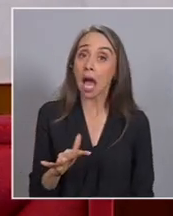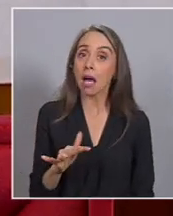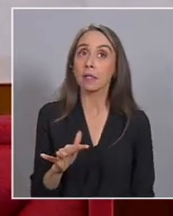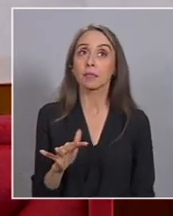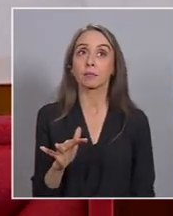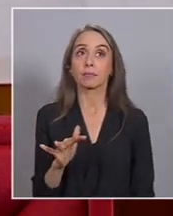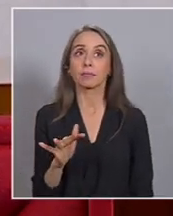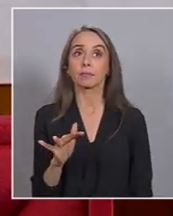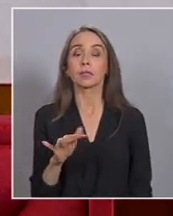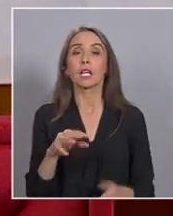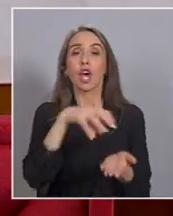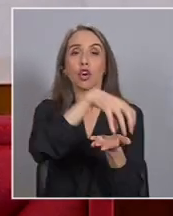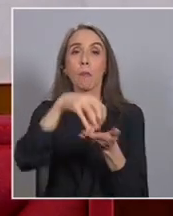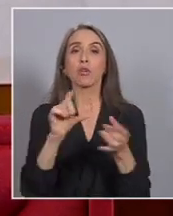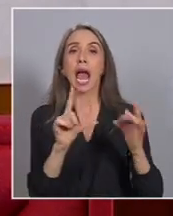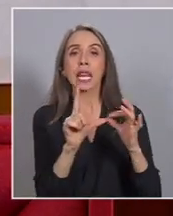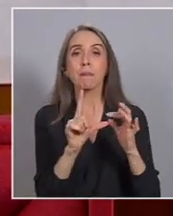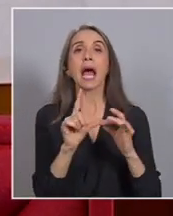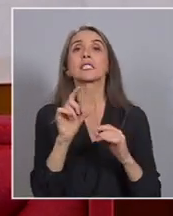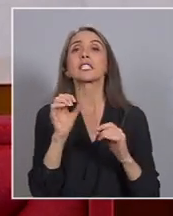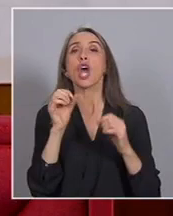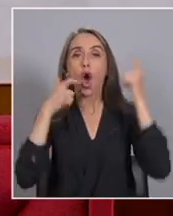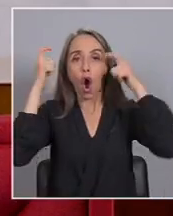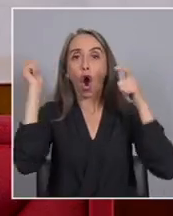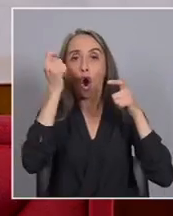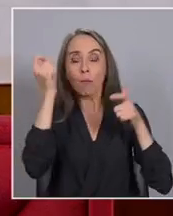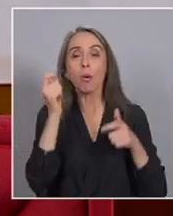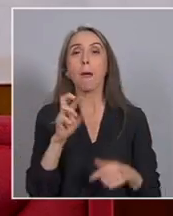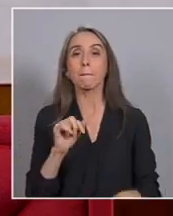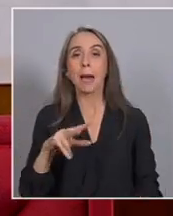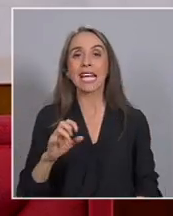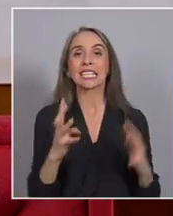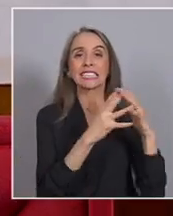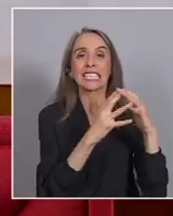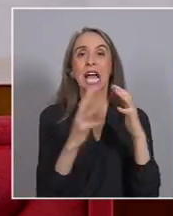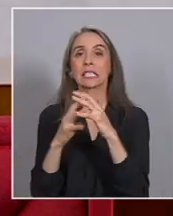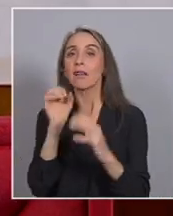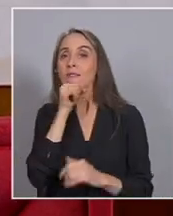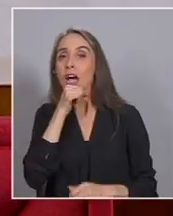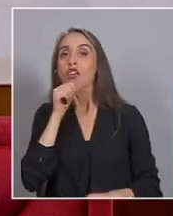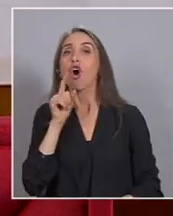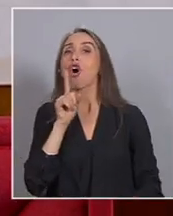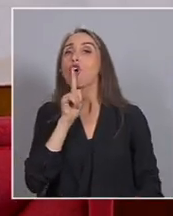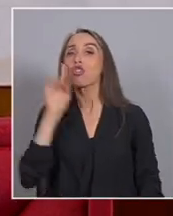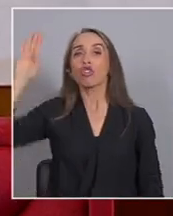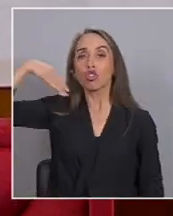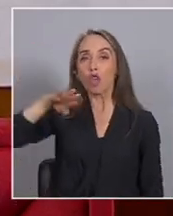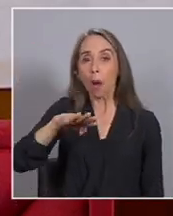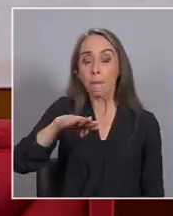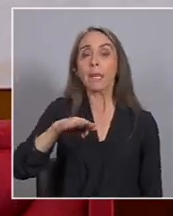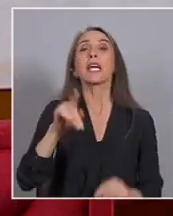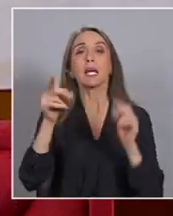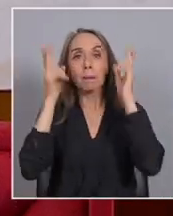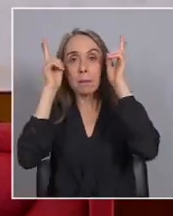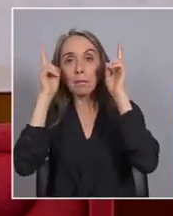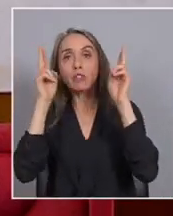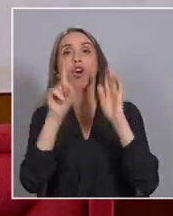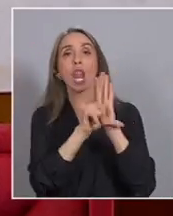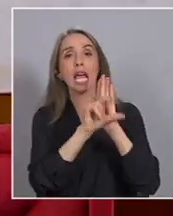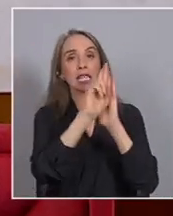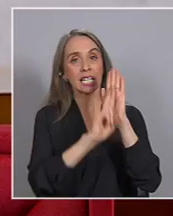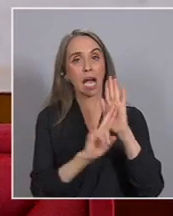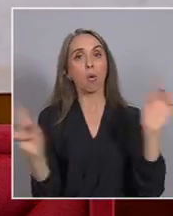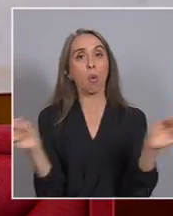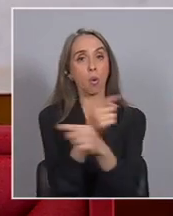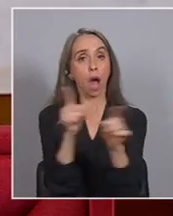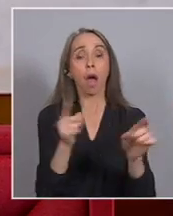a comunas como Limache, Olmué, Buin, Paine, Chillán, Chillán Viejo y Tomé a la red nacional de transporte público regulado, lo